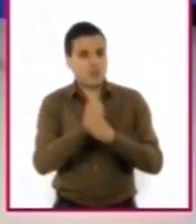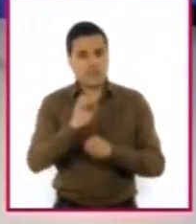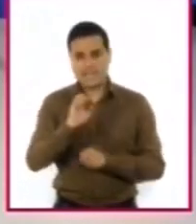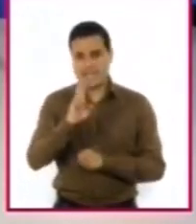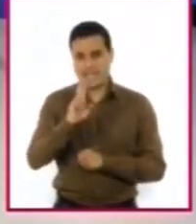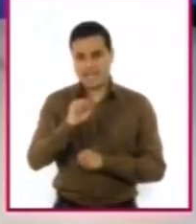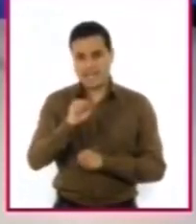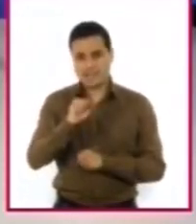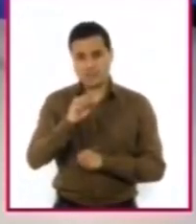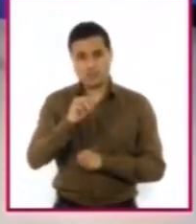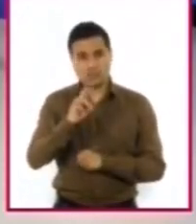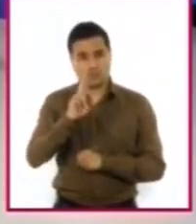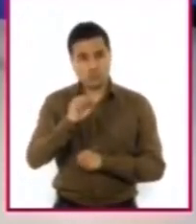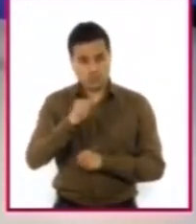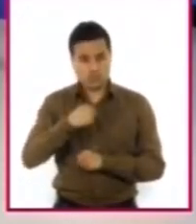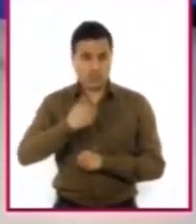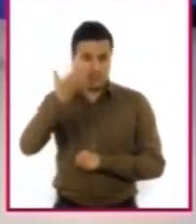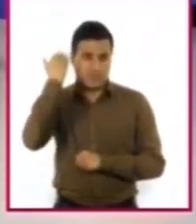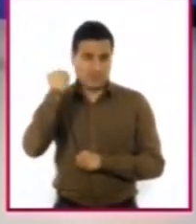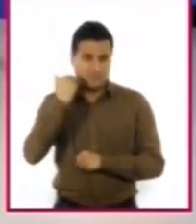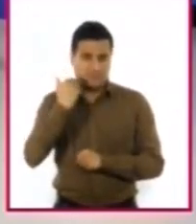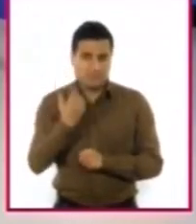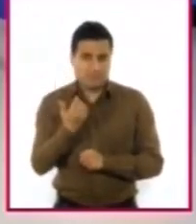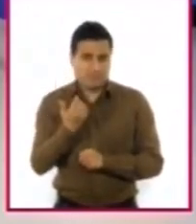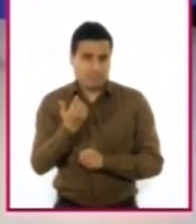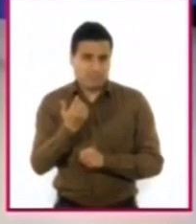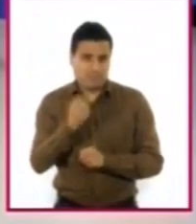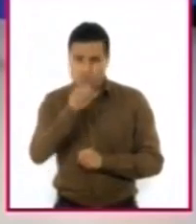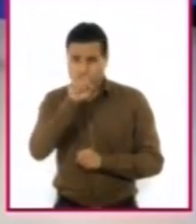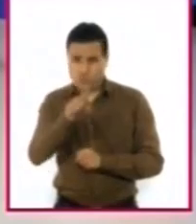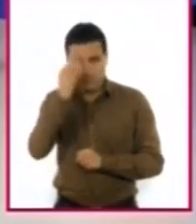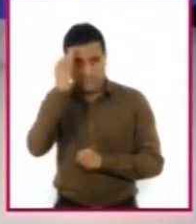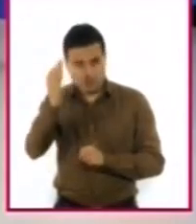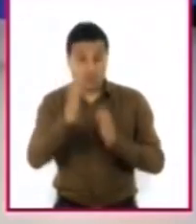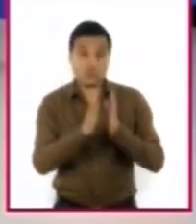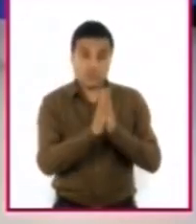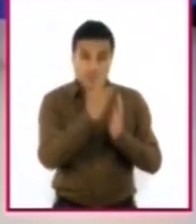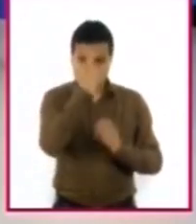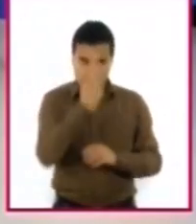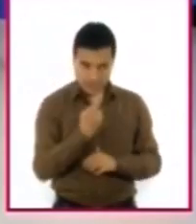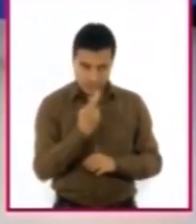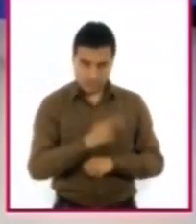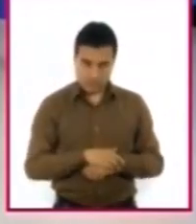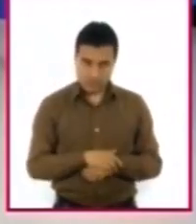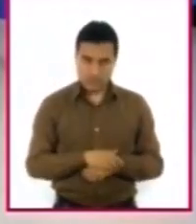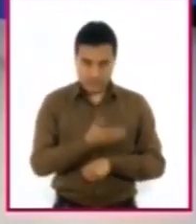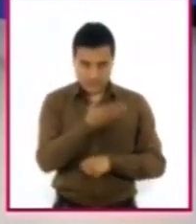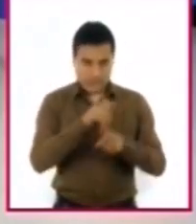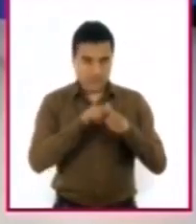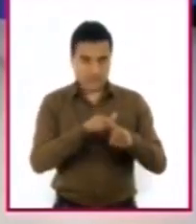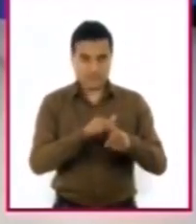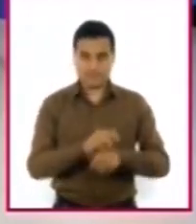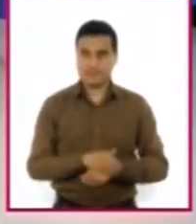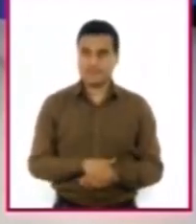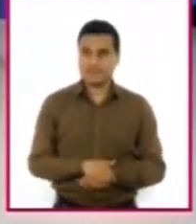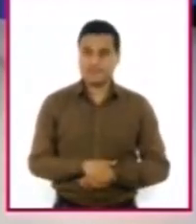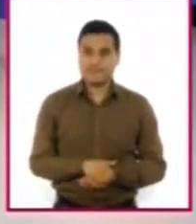vivimos en la misma época. Imagínate, por eso, jovencito, respete a sus mayores. Puede continuar.